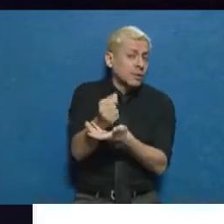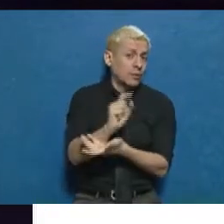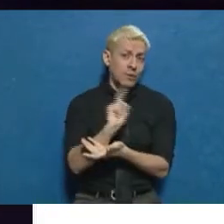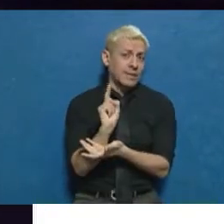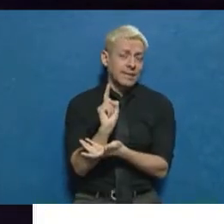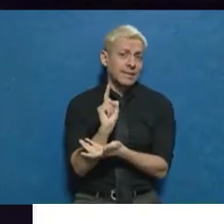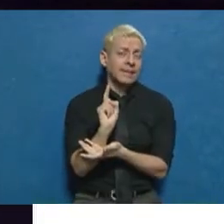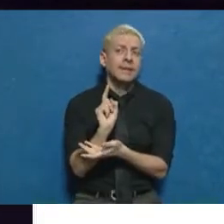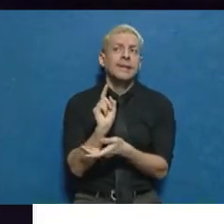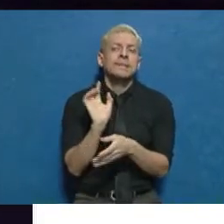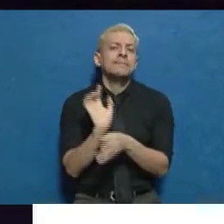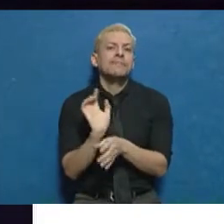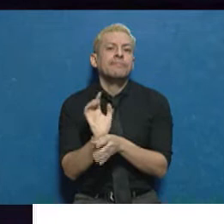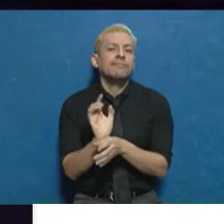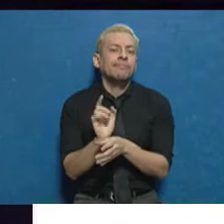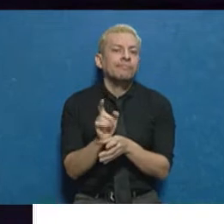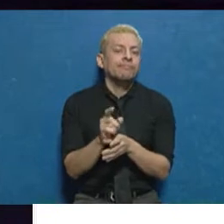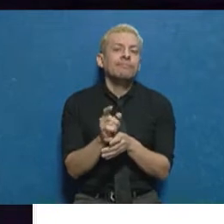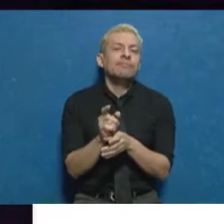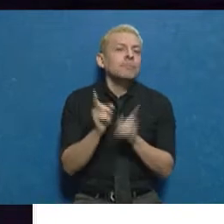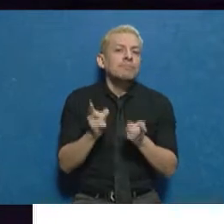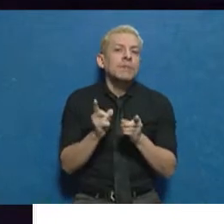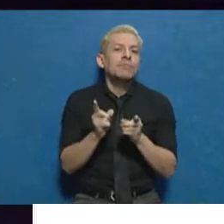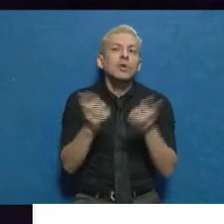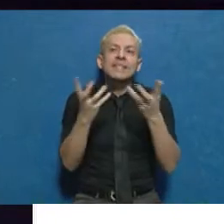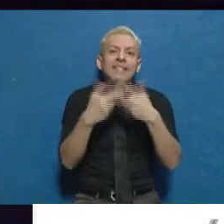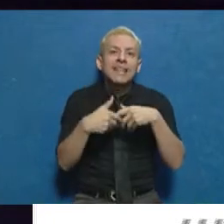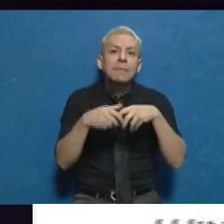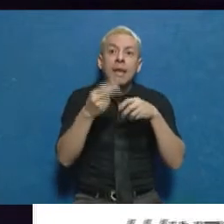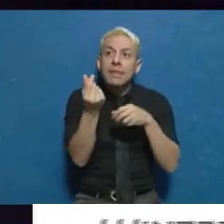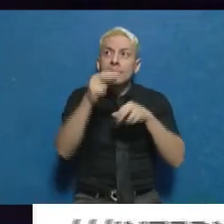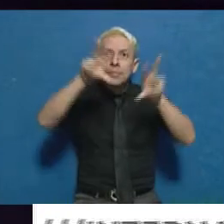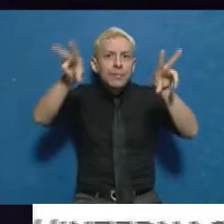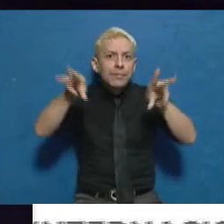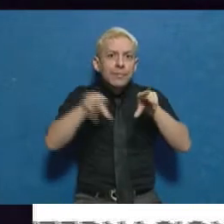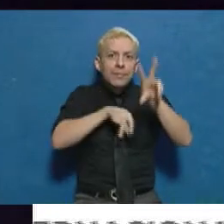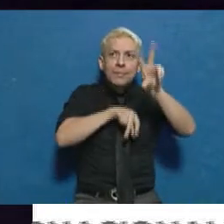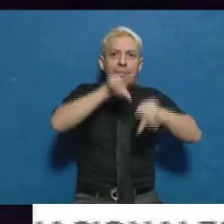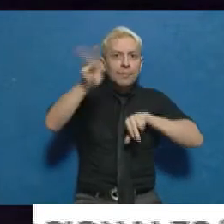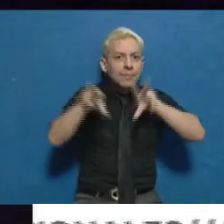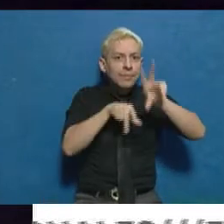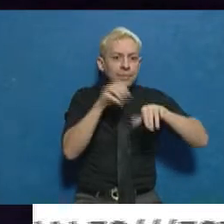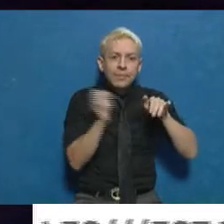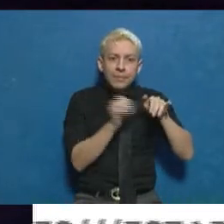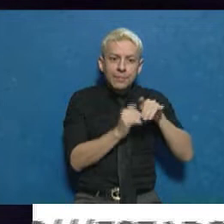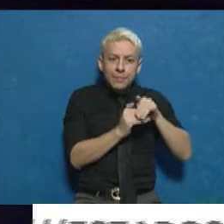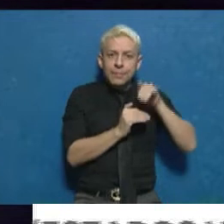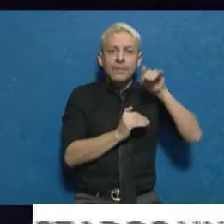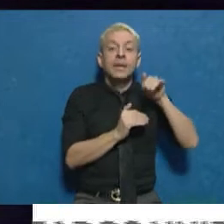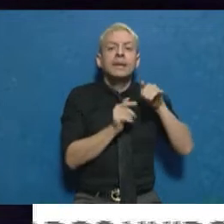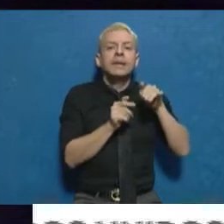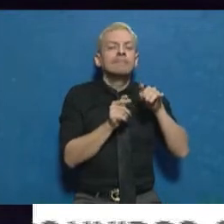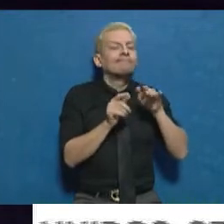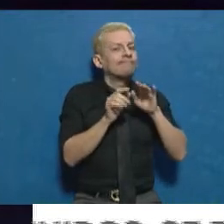es totalmente rentable con el mismo sistema. Claramente no va a afectar